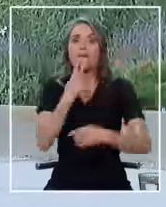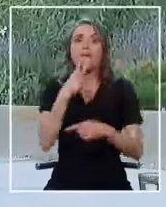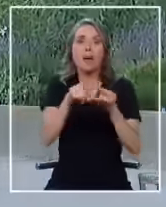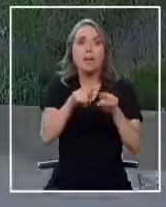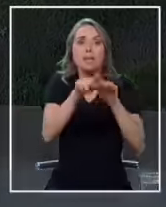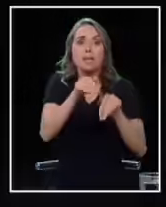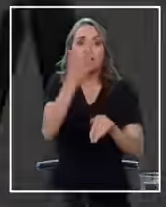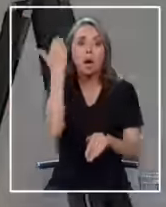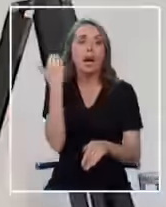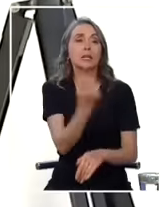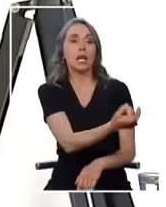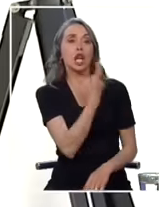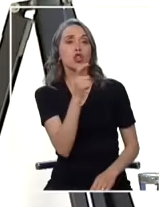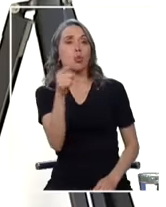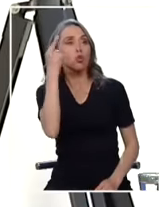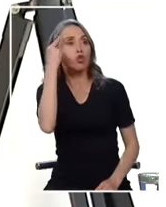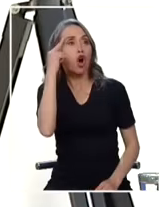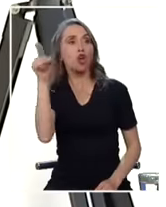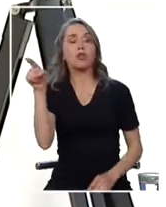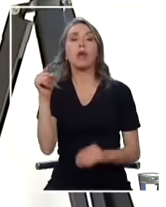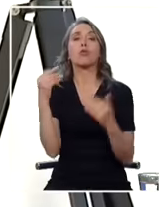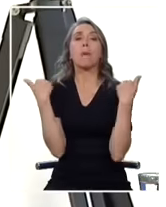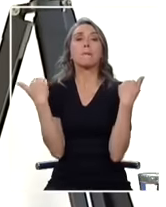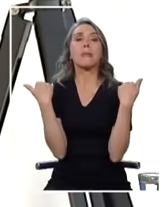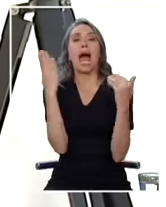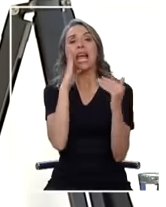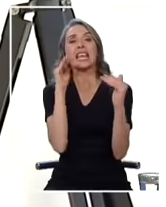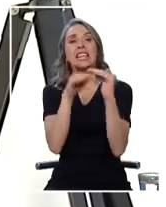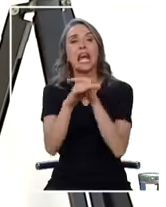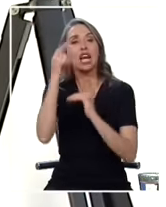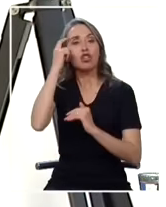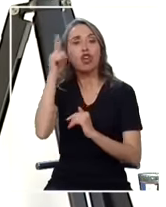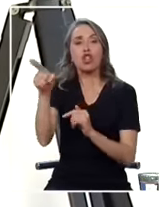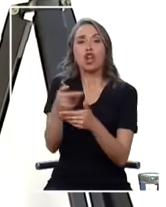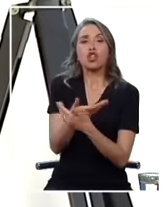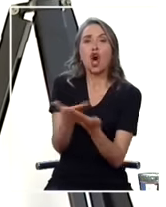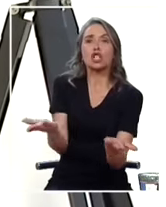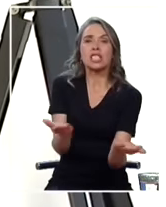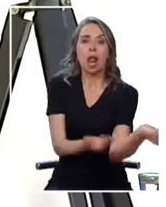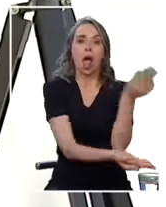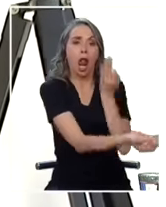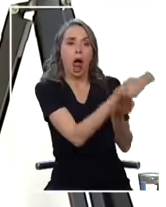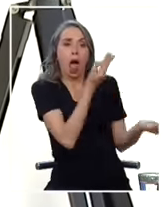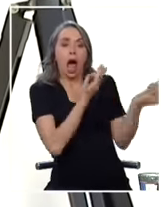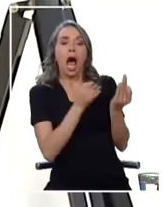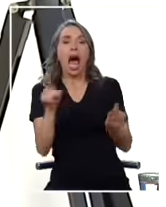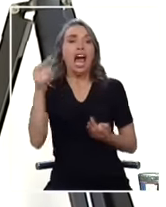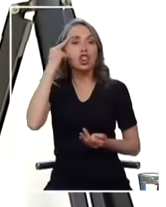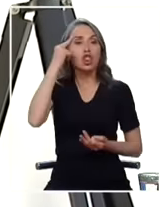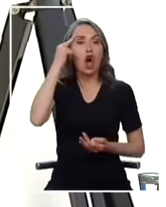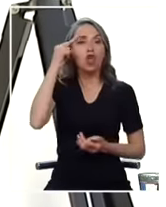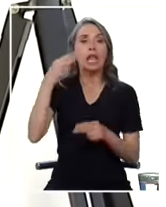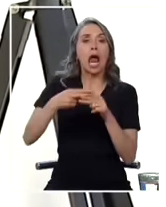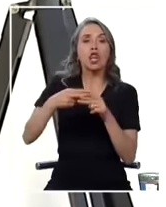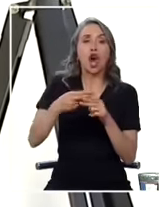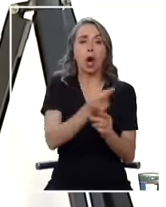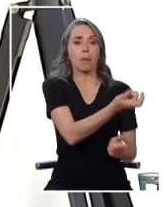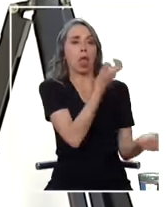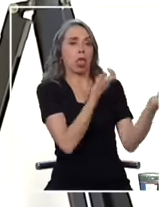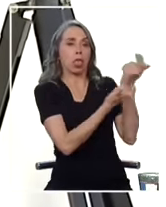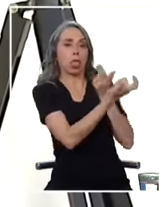como esta interna tonta, o esta interna no sirve para esto, o la tonta de hizo